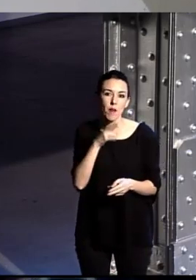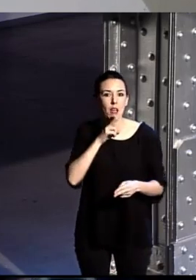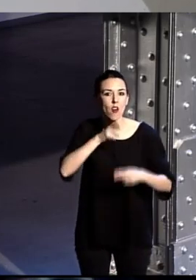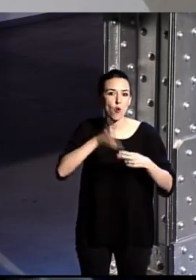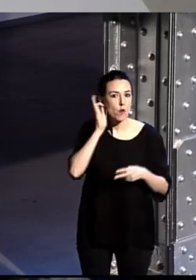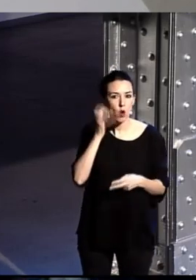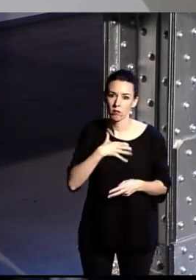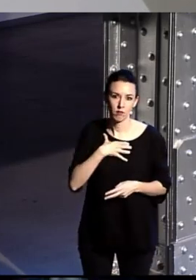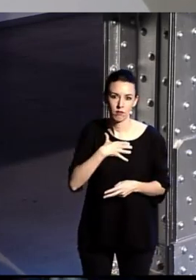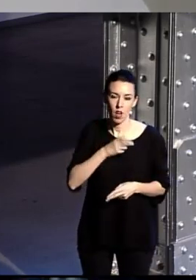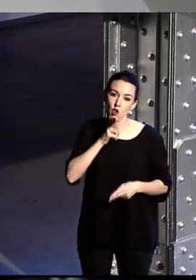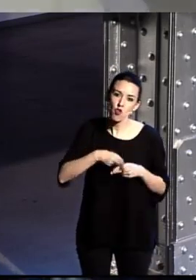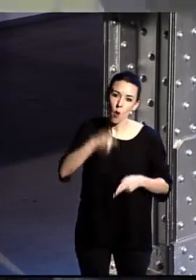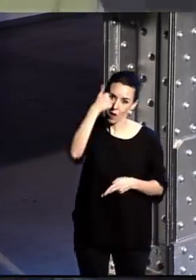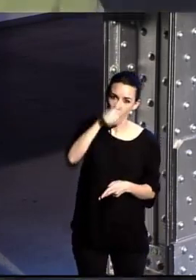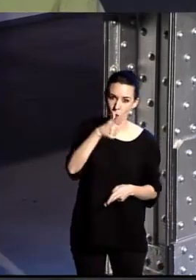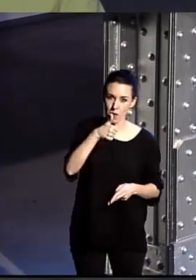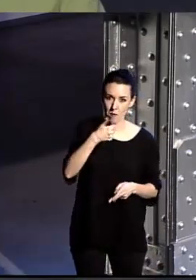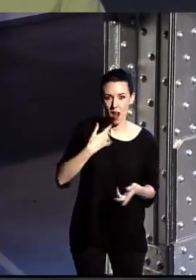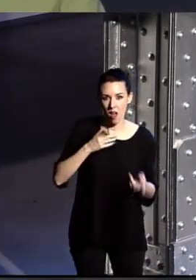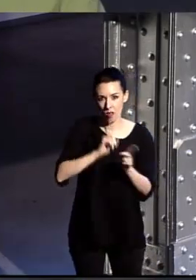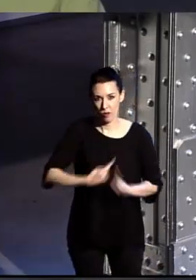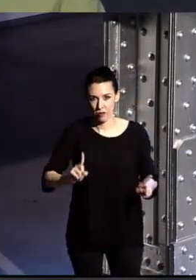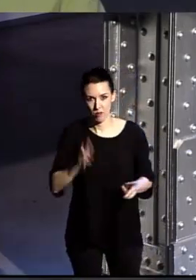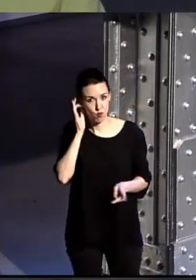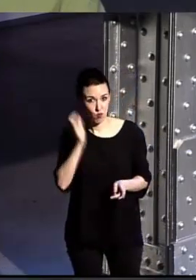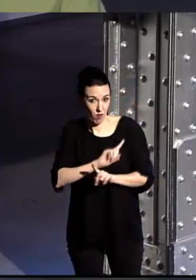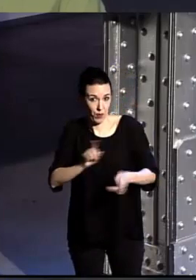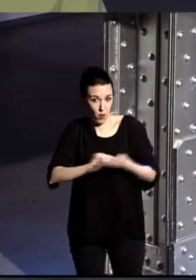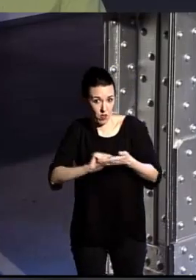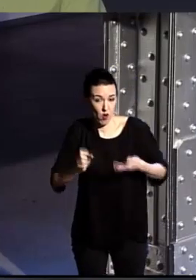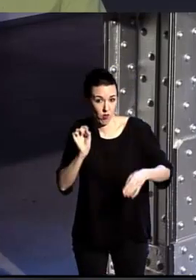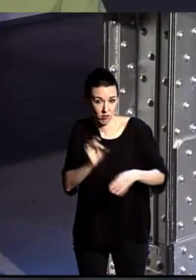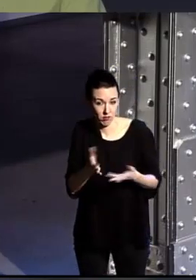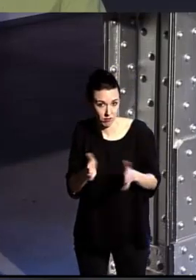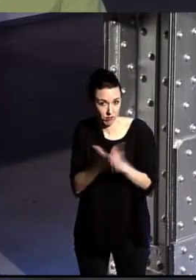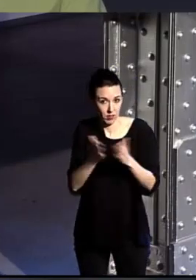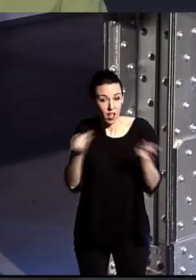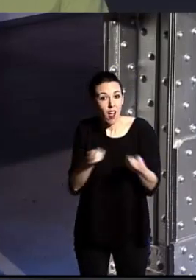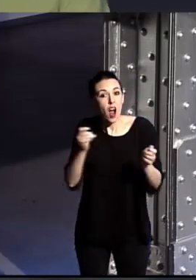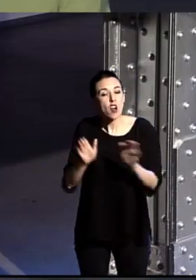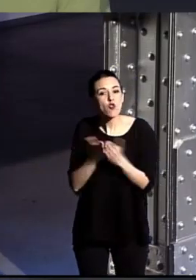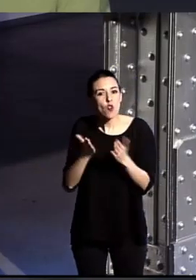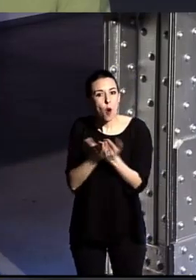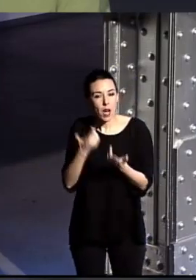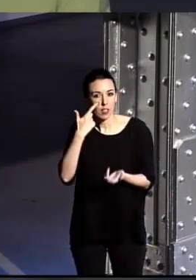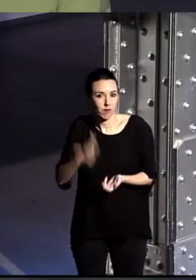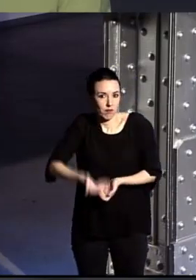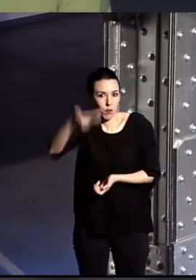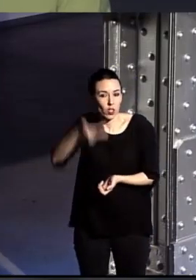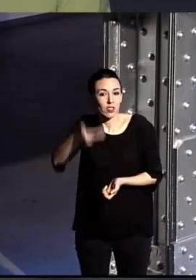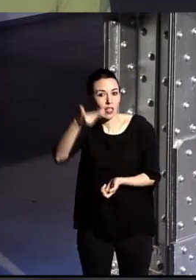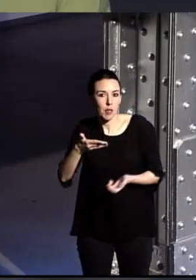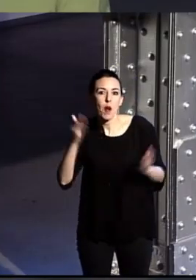hombre. Entonces, bueno, esos eran figuras destacadas que todos recordamos hoy en día, pero que desde luego eran minoritarias y